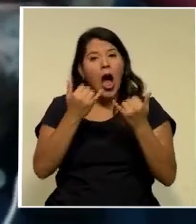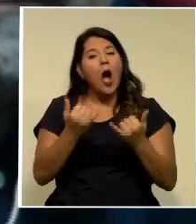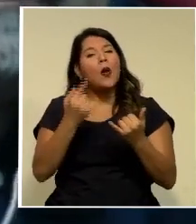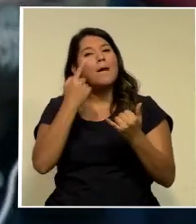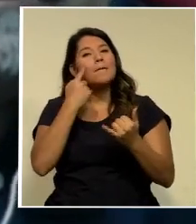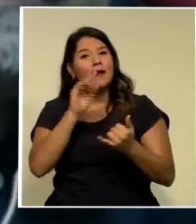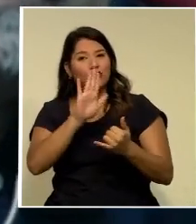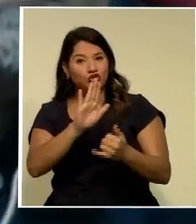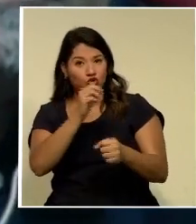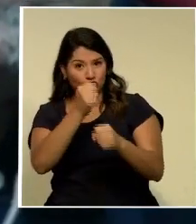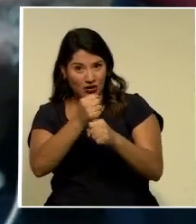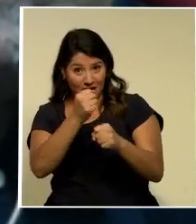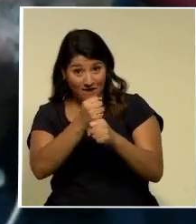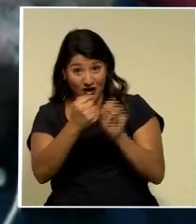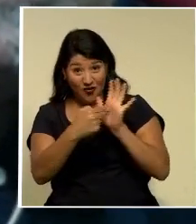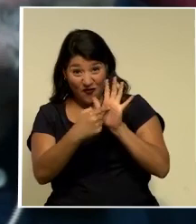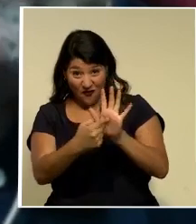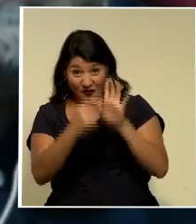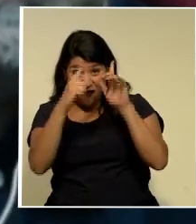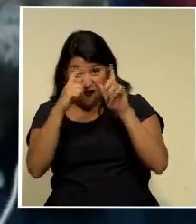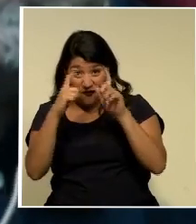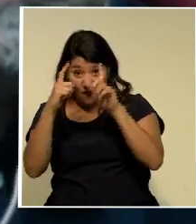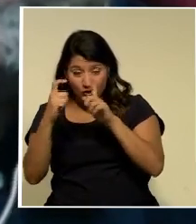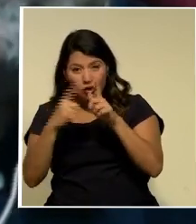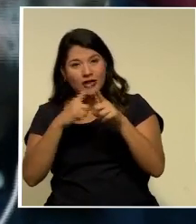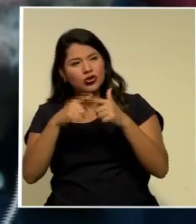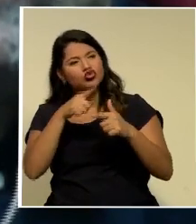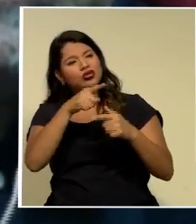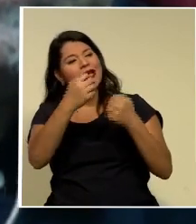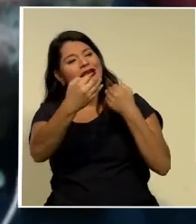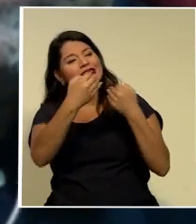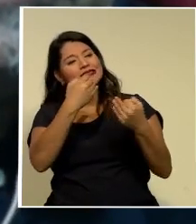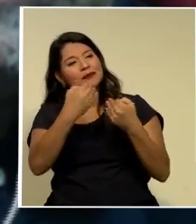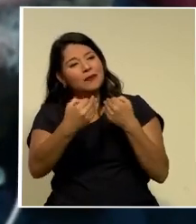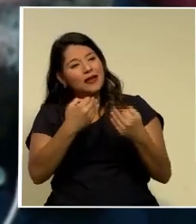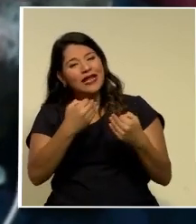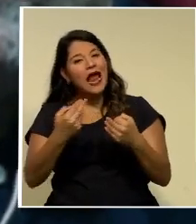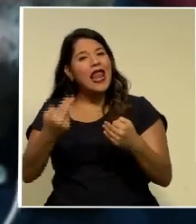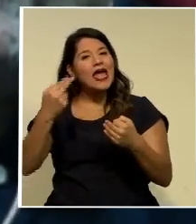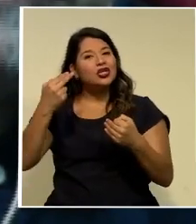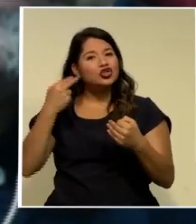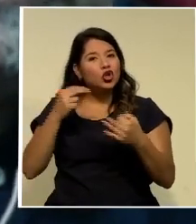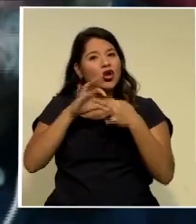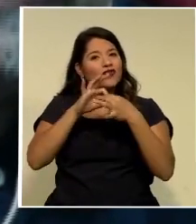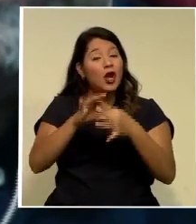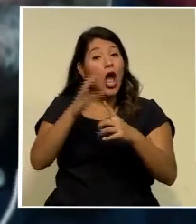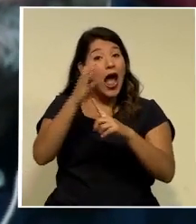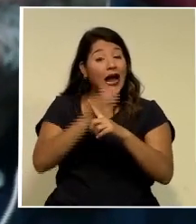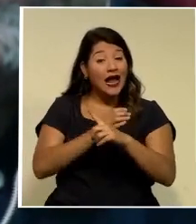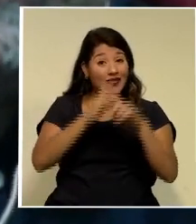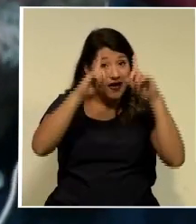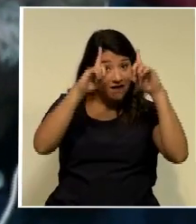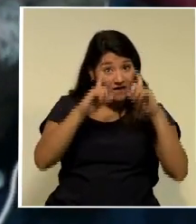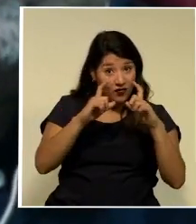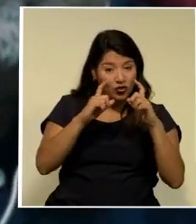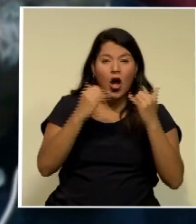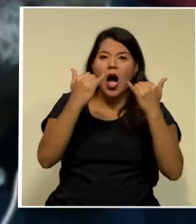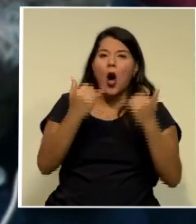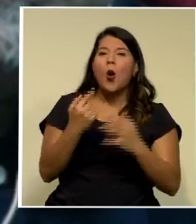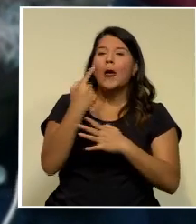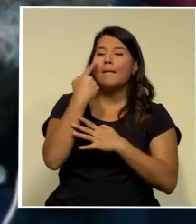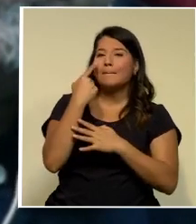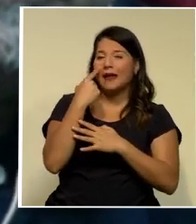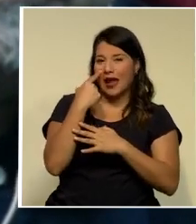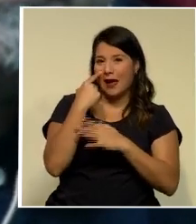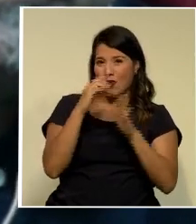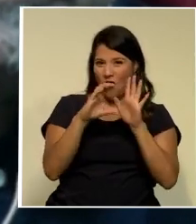trabajo y me vas contando el contexto y la historia detrás de estas fotos. Arranquemos con una serie